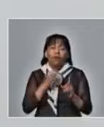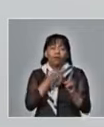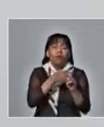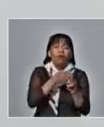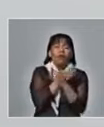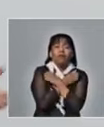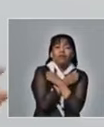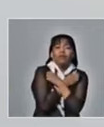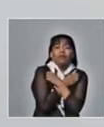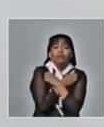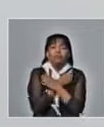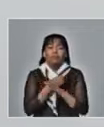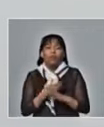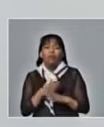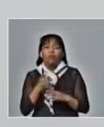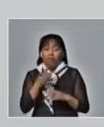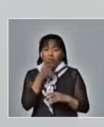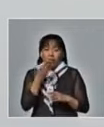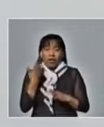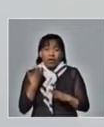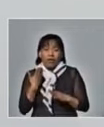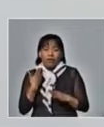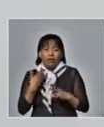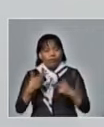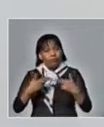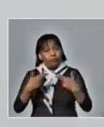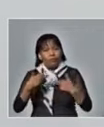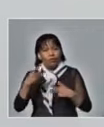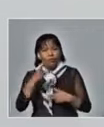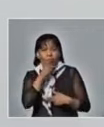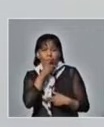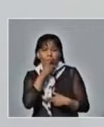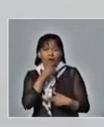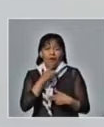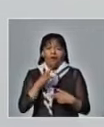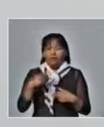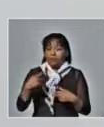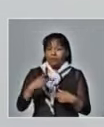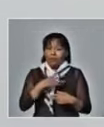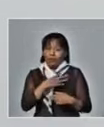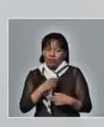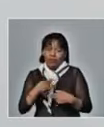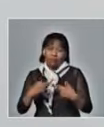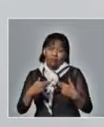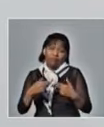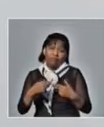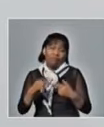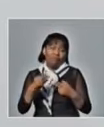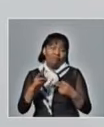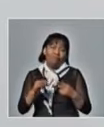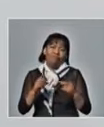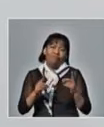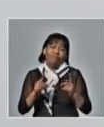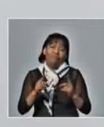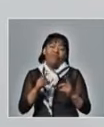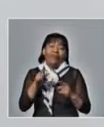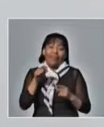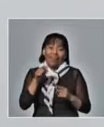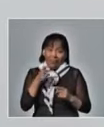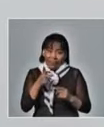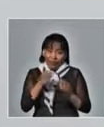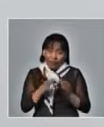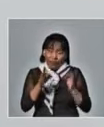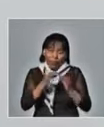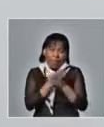educación. Como lo comenté, para mí la mejor herencia que un padre de familia le puede dar a sus hijos, sin duda, es el de la educación. Por